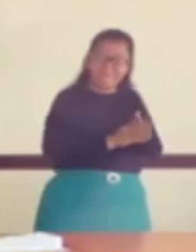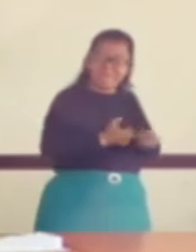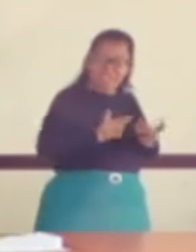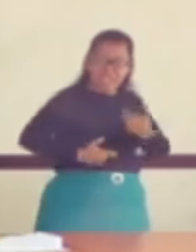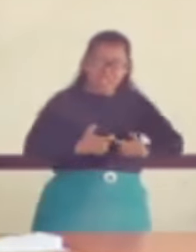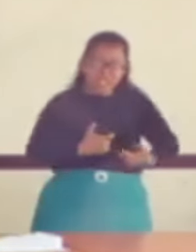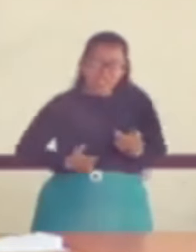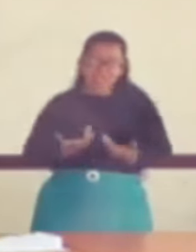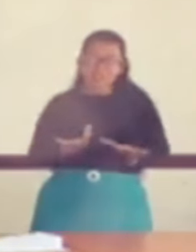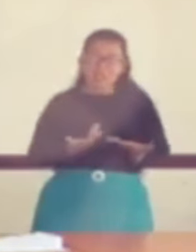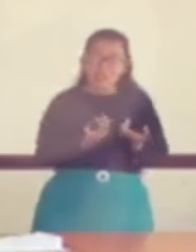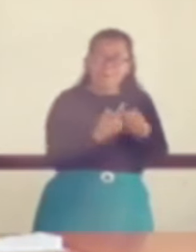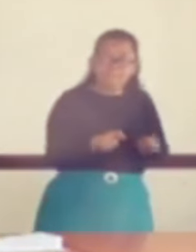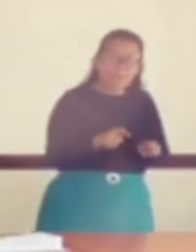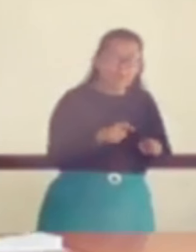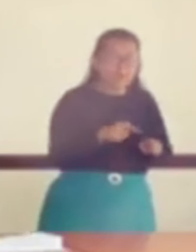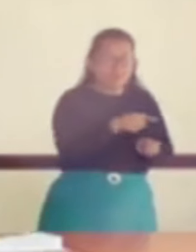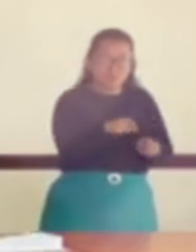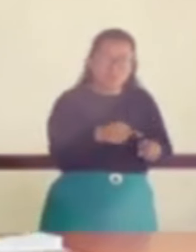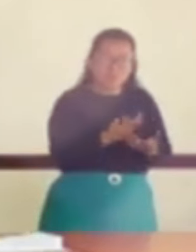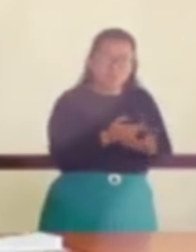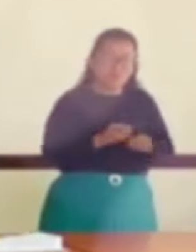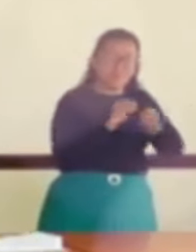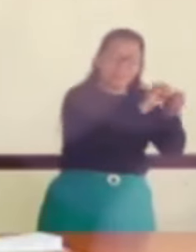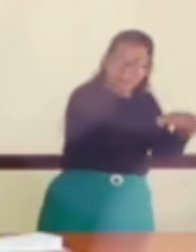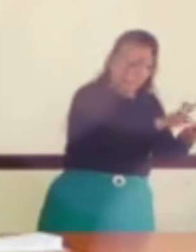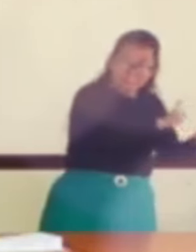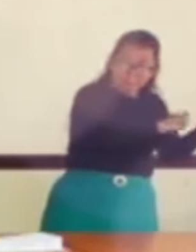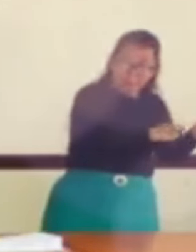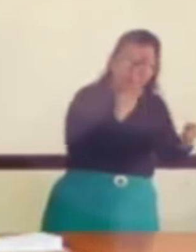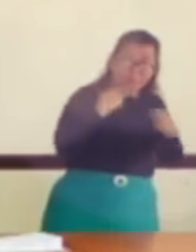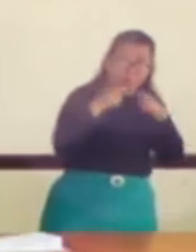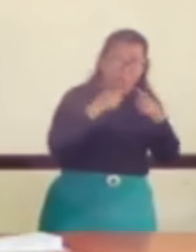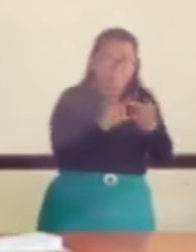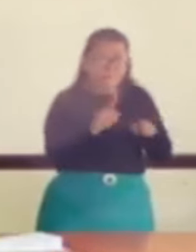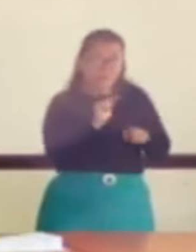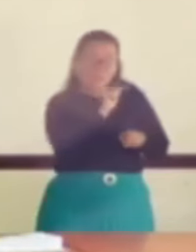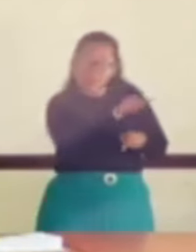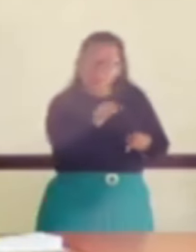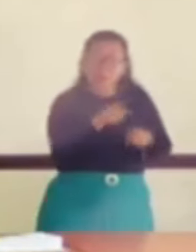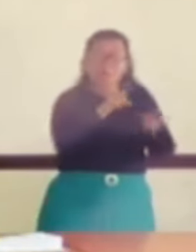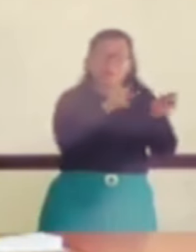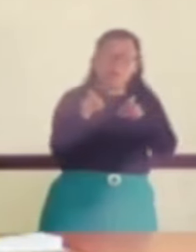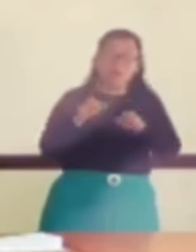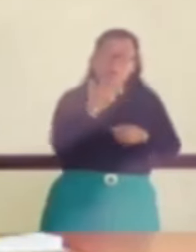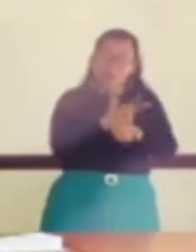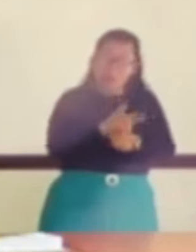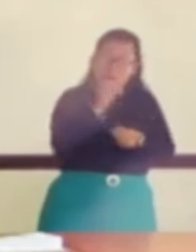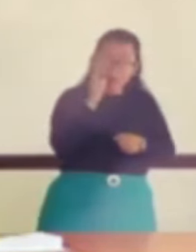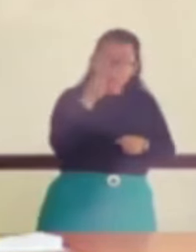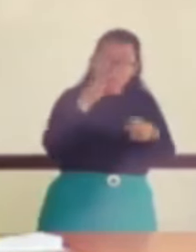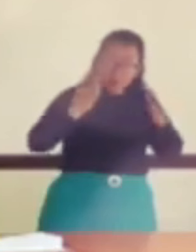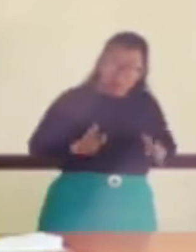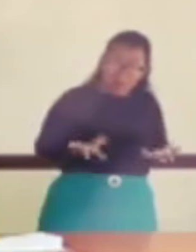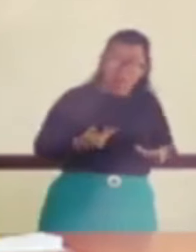de aprovechamiento de ese poder público que ha sido delegado, pero que al final siempre son los y las guatemaltecas quienes han